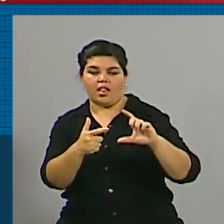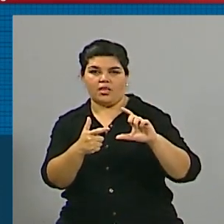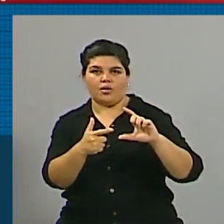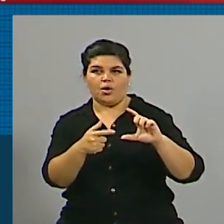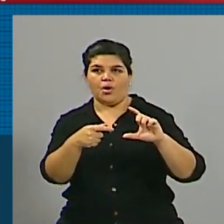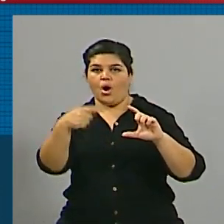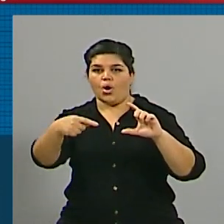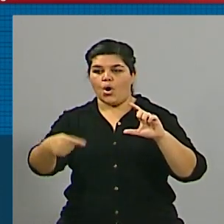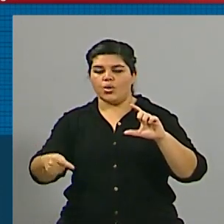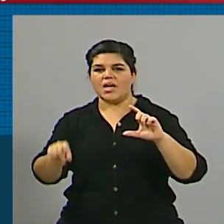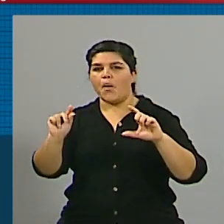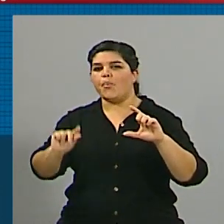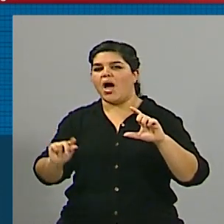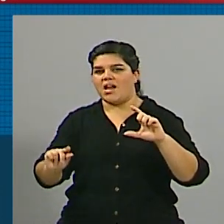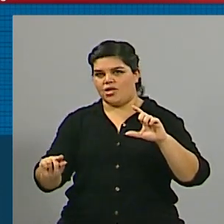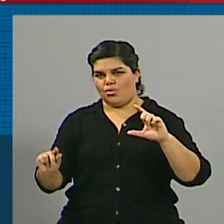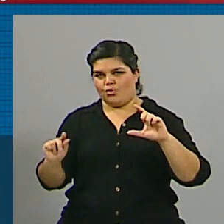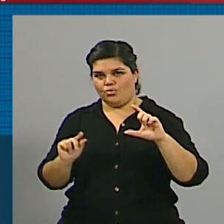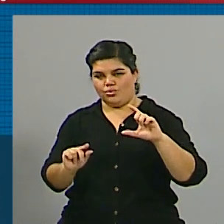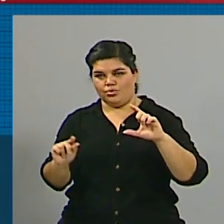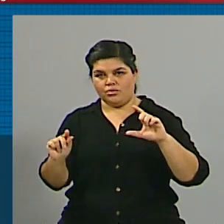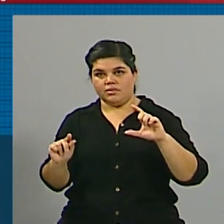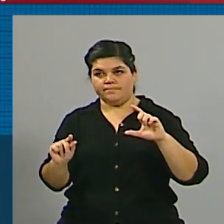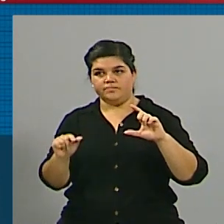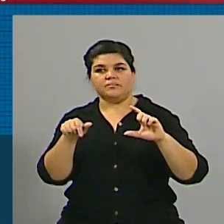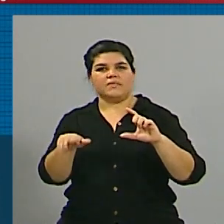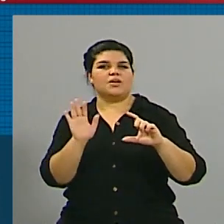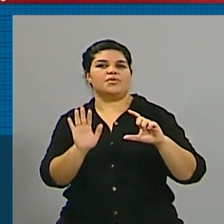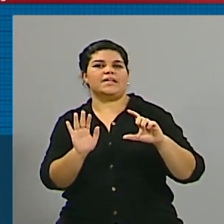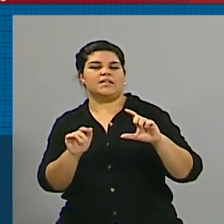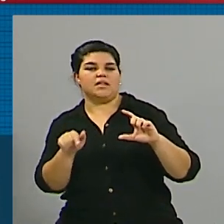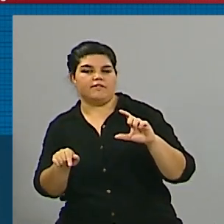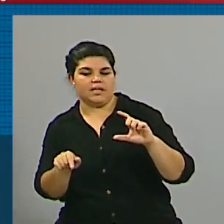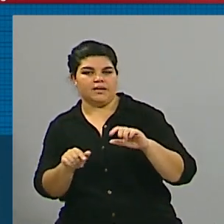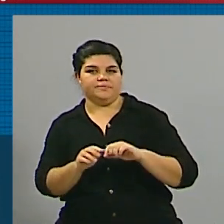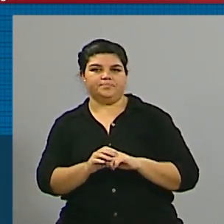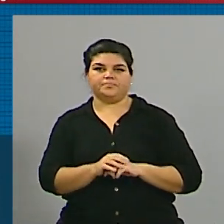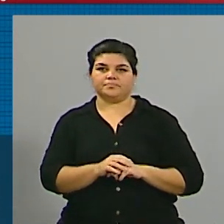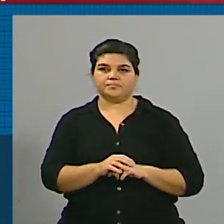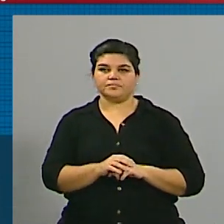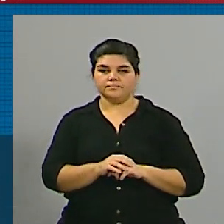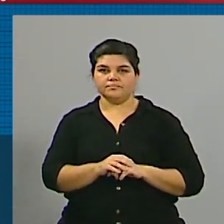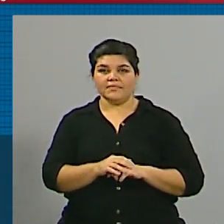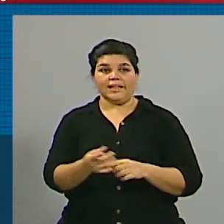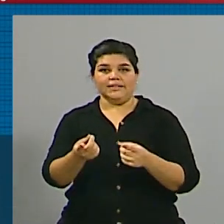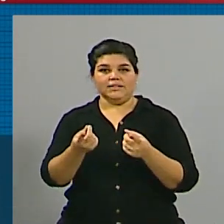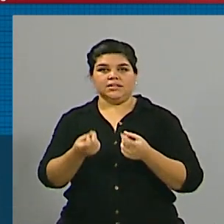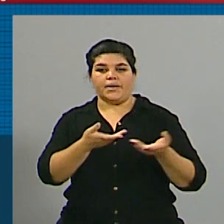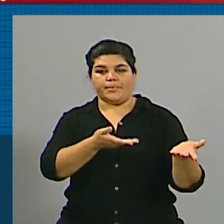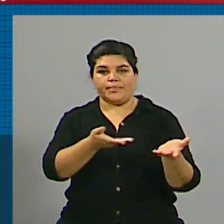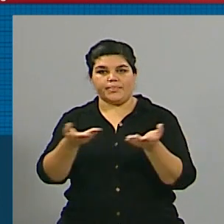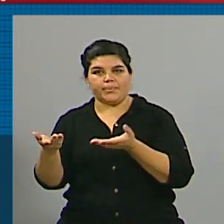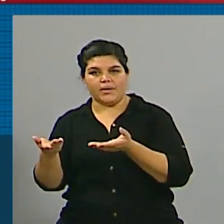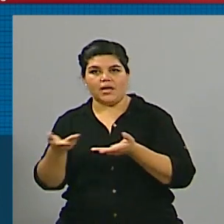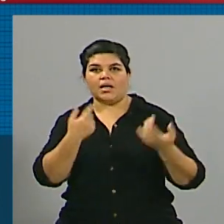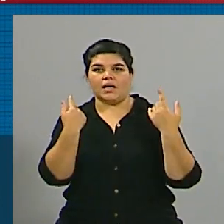se abaratan en términos relativos, entonces implica que se pueda importar más bienes y servicios y por ende